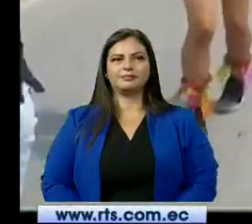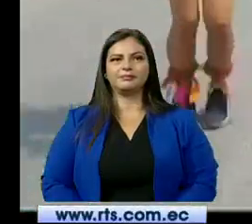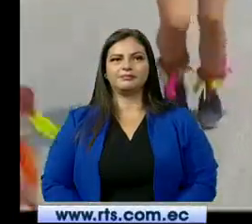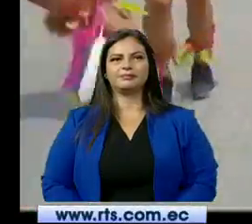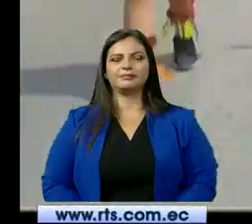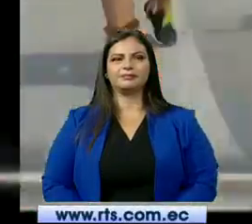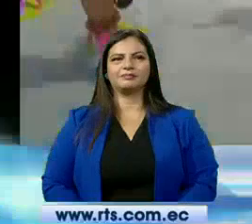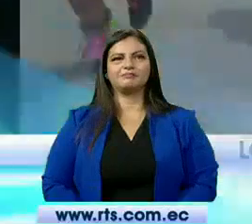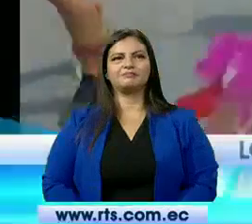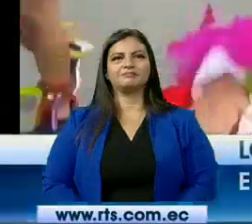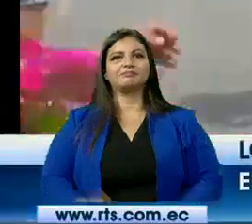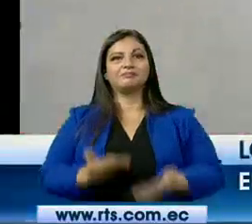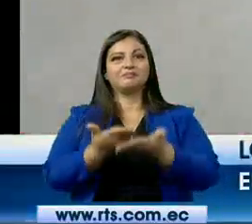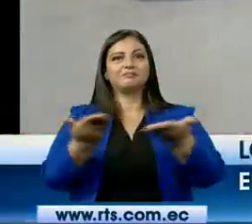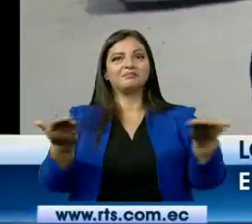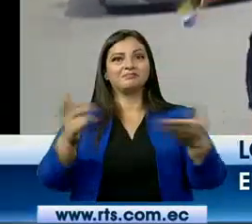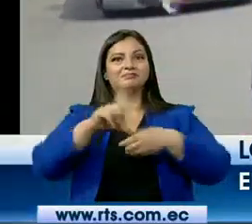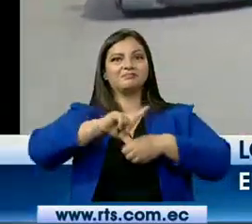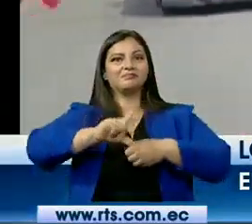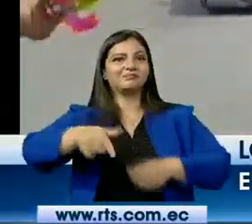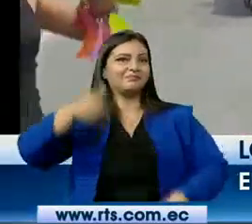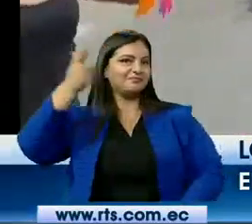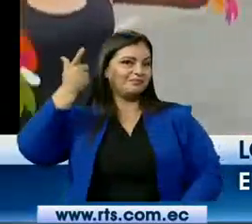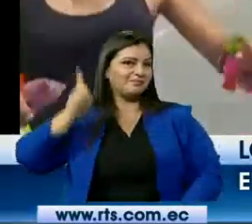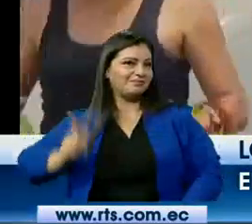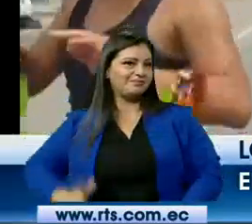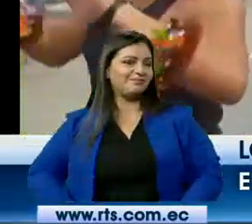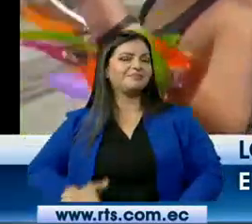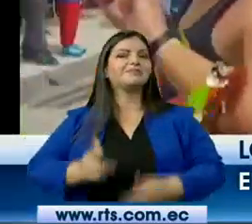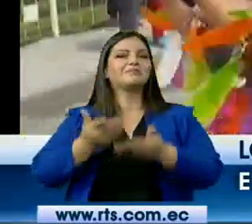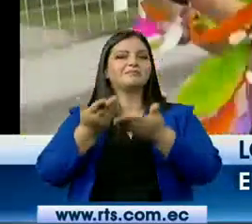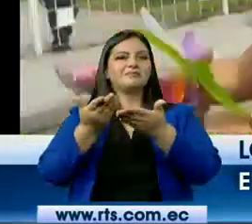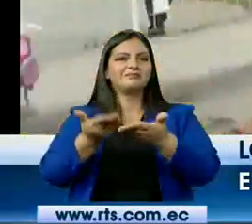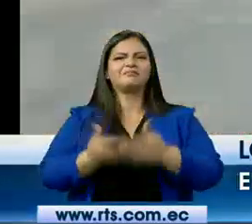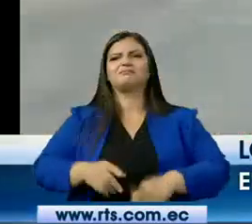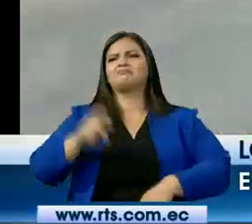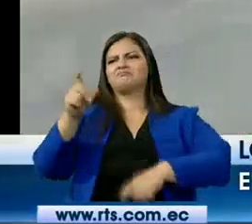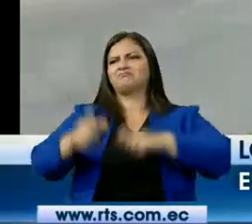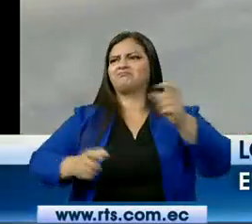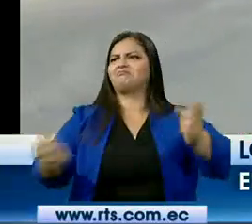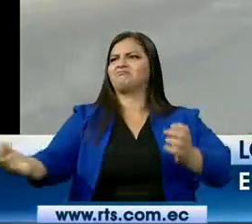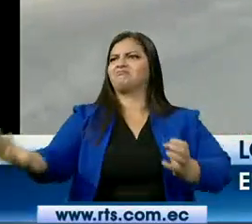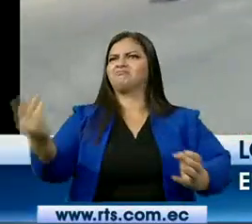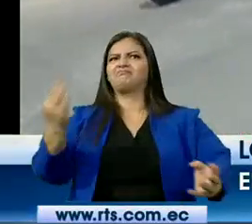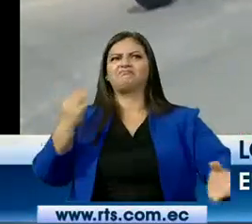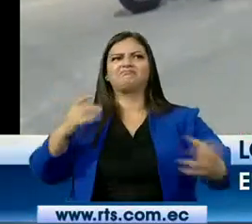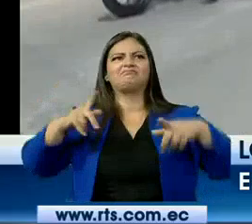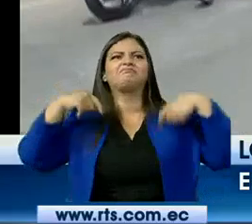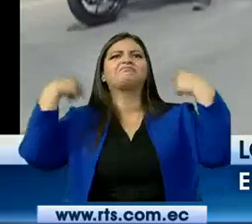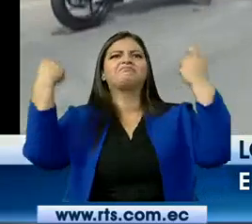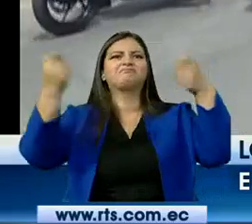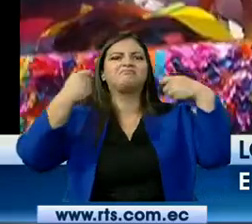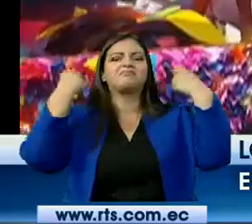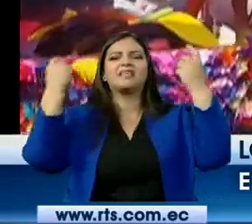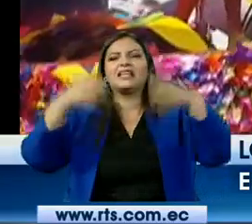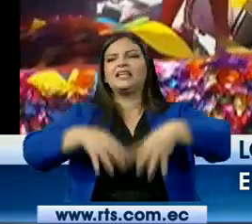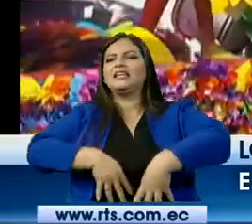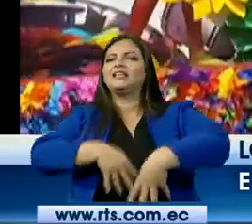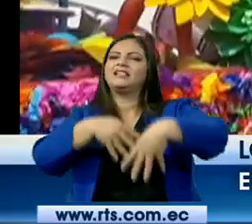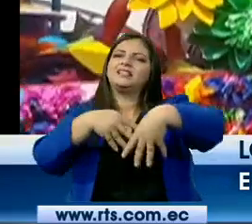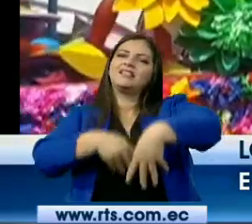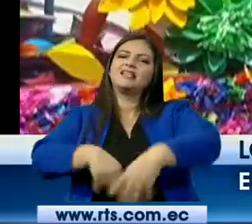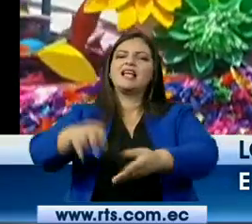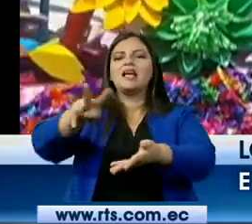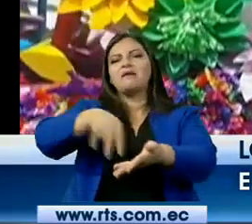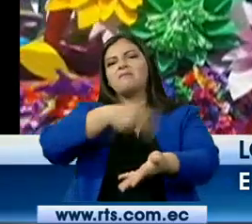La ciudad de Loja no fue la excepción. En el sur del país, la fiesta carnavalera se llenó de color. Comparsas,